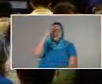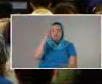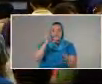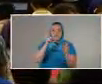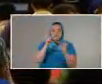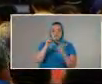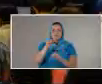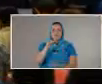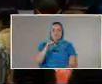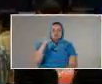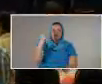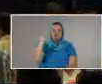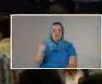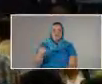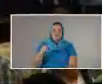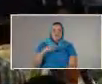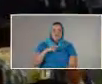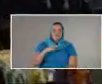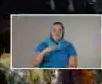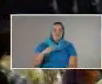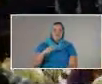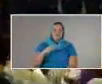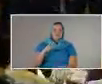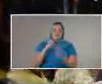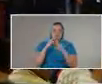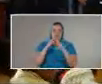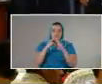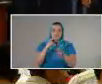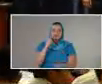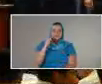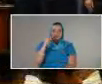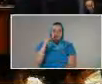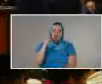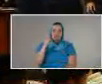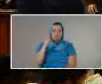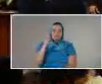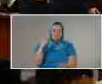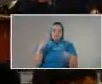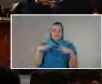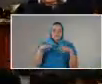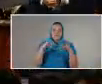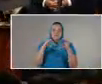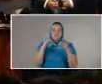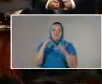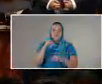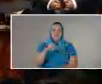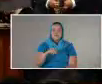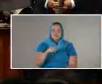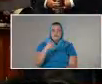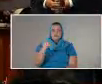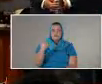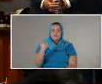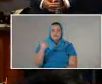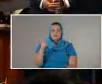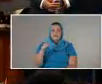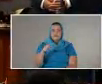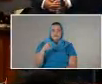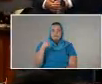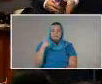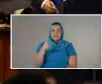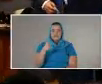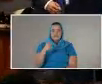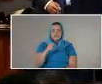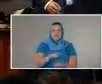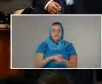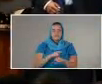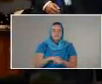han sido contestadas por el Señor, pero hay algunas otras. Y si usted tiene alguna, este es un buen momento para ponerlas en el altar